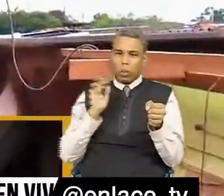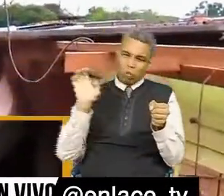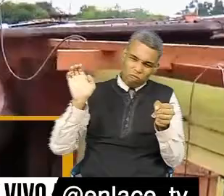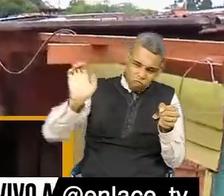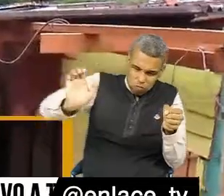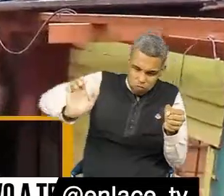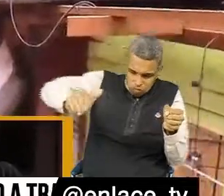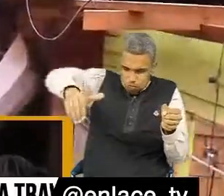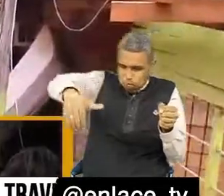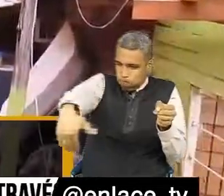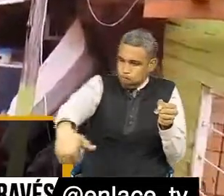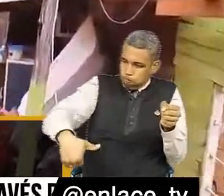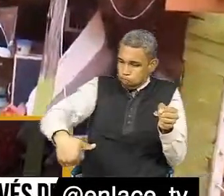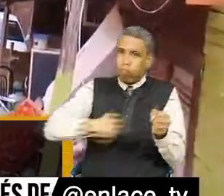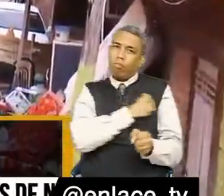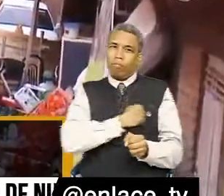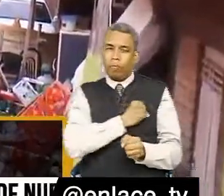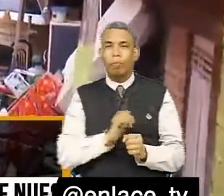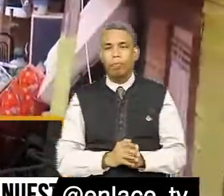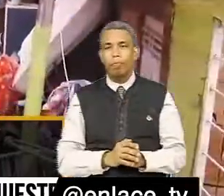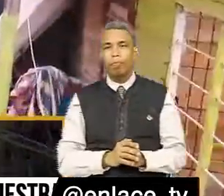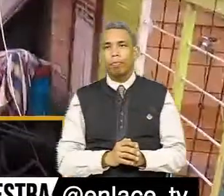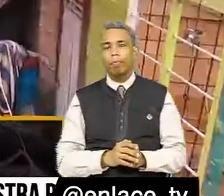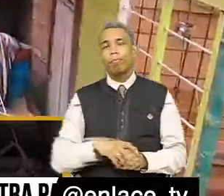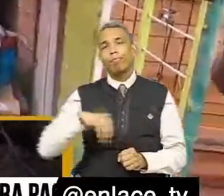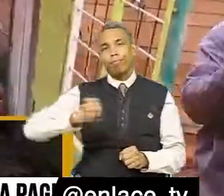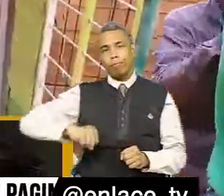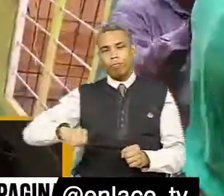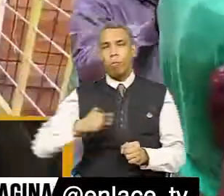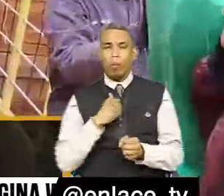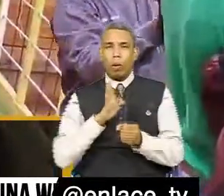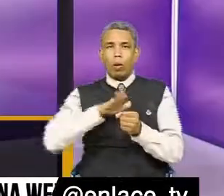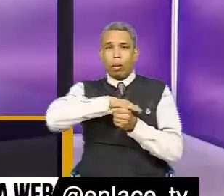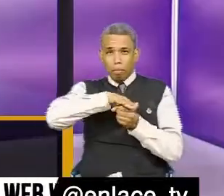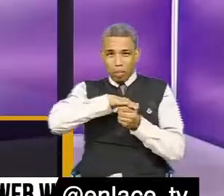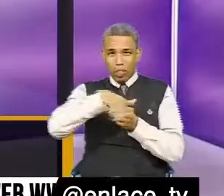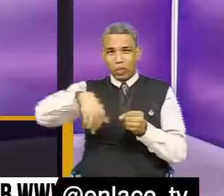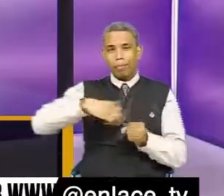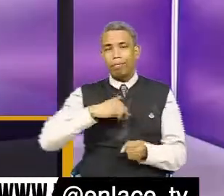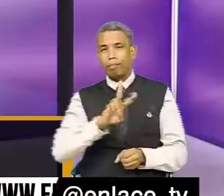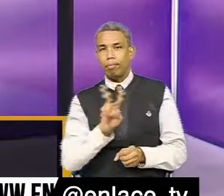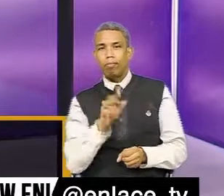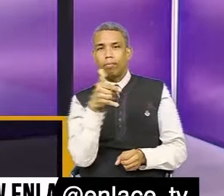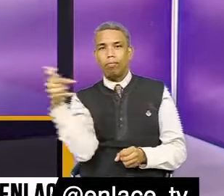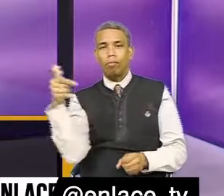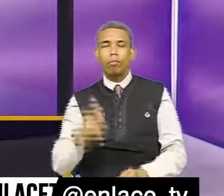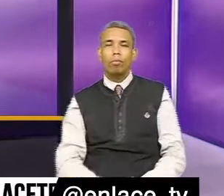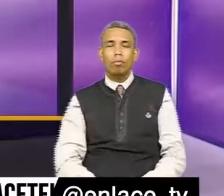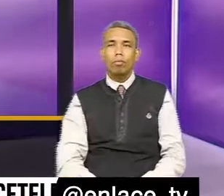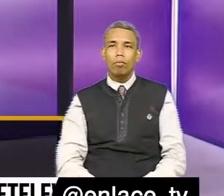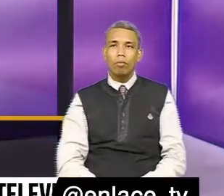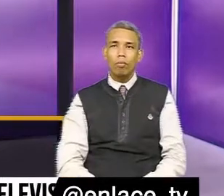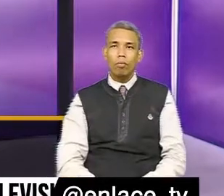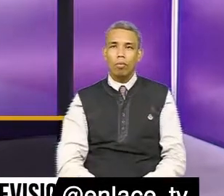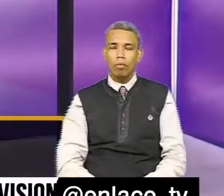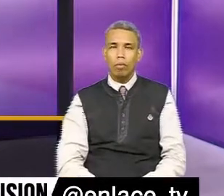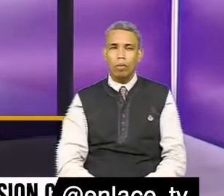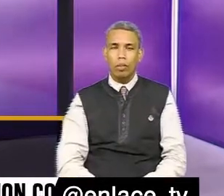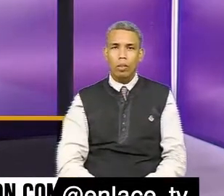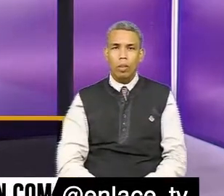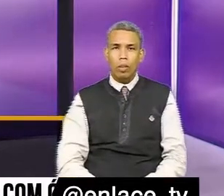televidentes ese es el panorama que se registra desde este punto de la comuna 3 de barrancabermeja para hola es lamentable la situación que se